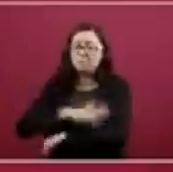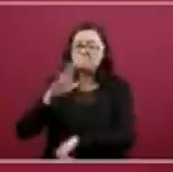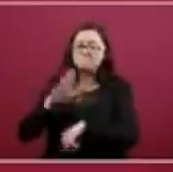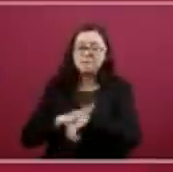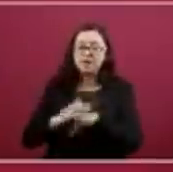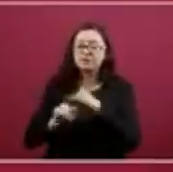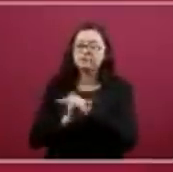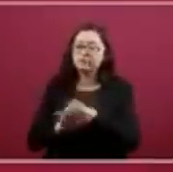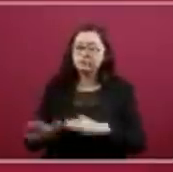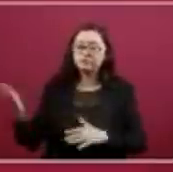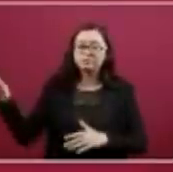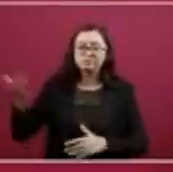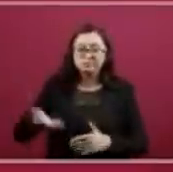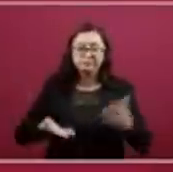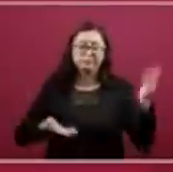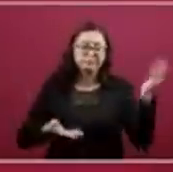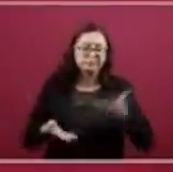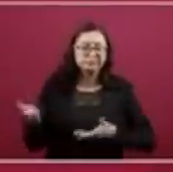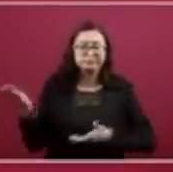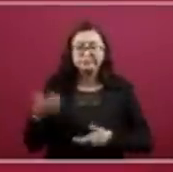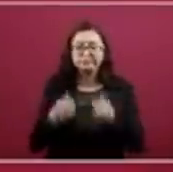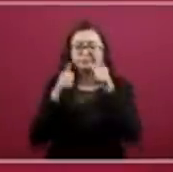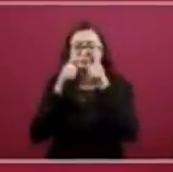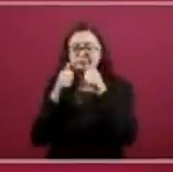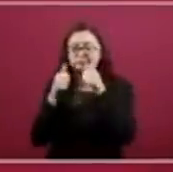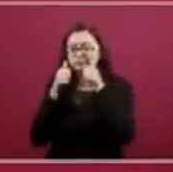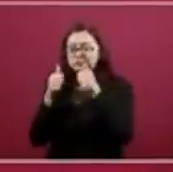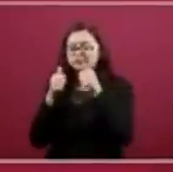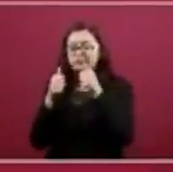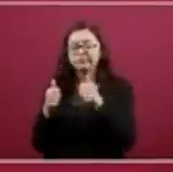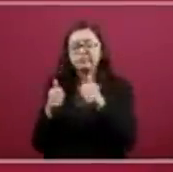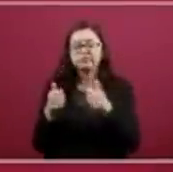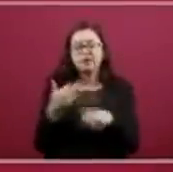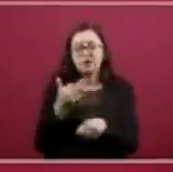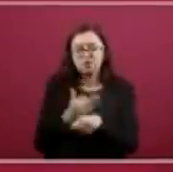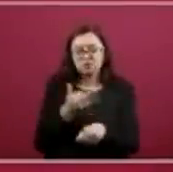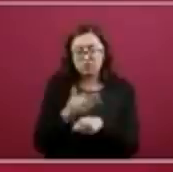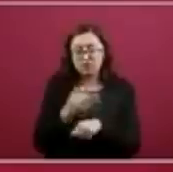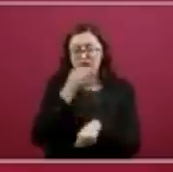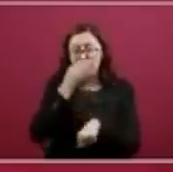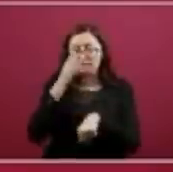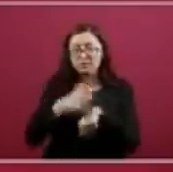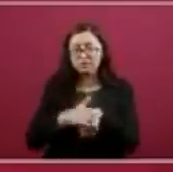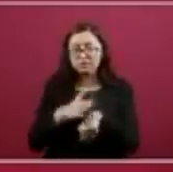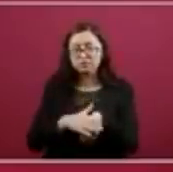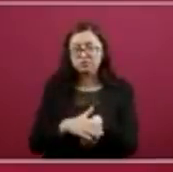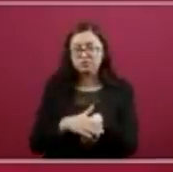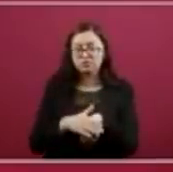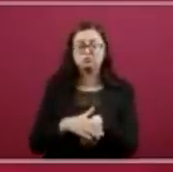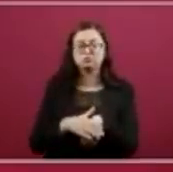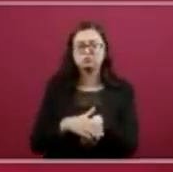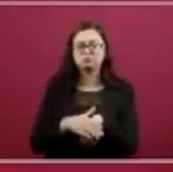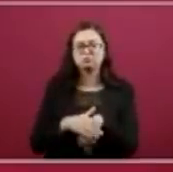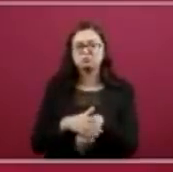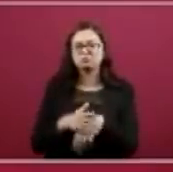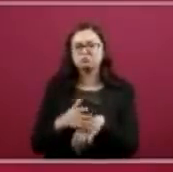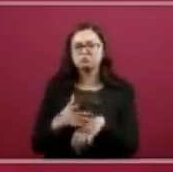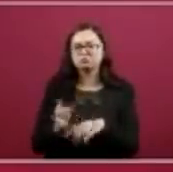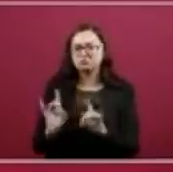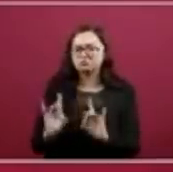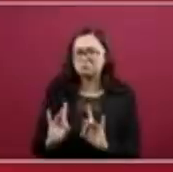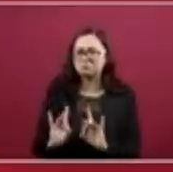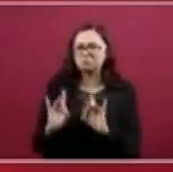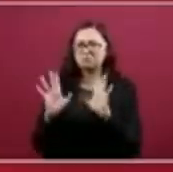Les puedo decir que sabemos a qué horas del día se